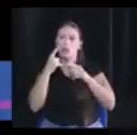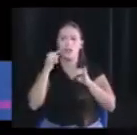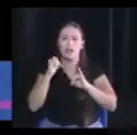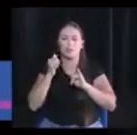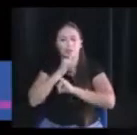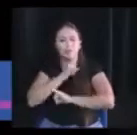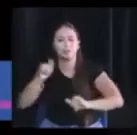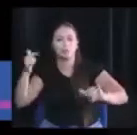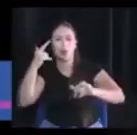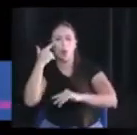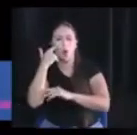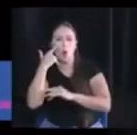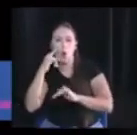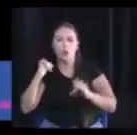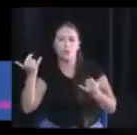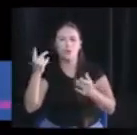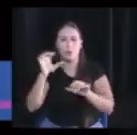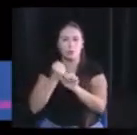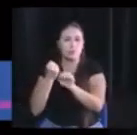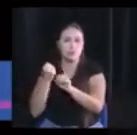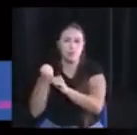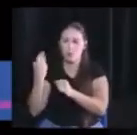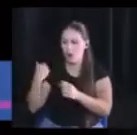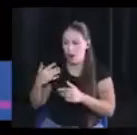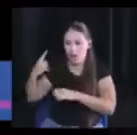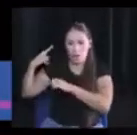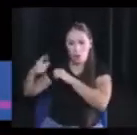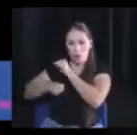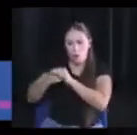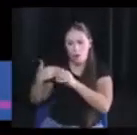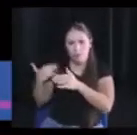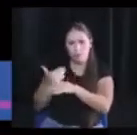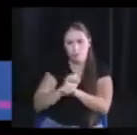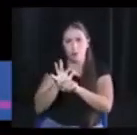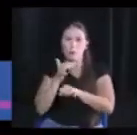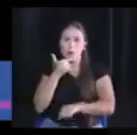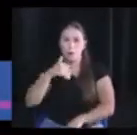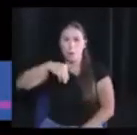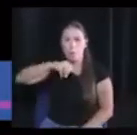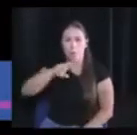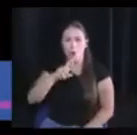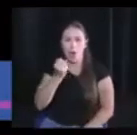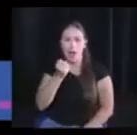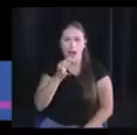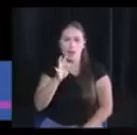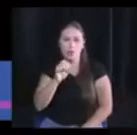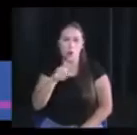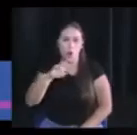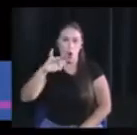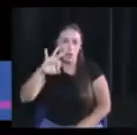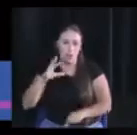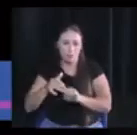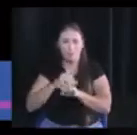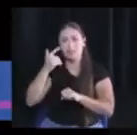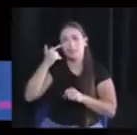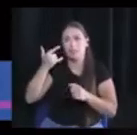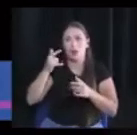conocidos por su destacada labor durante todo este año de pandemia, como Gonzalo Moratorio, en fin, científicos que han